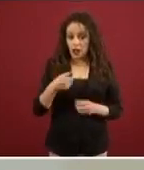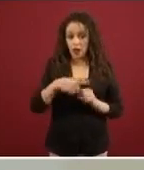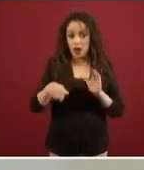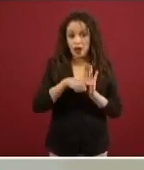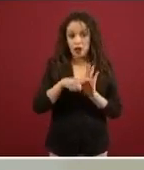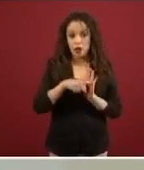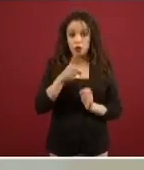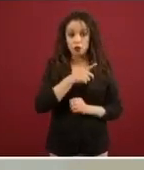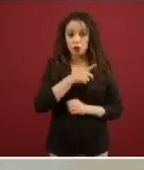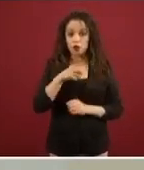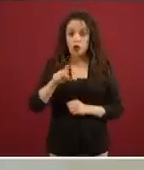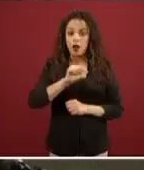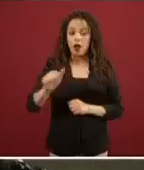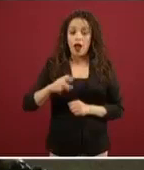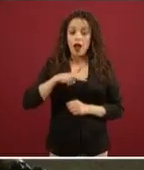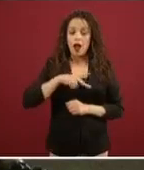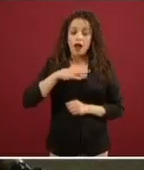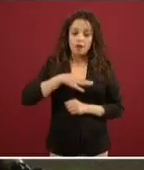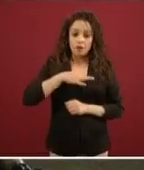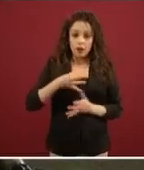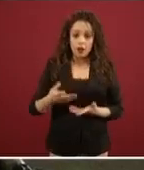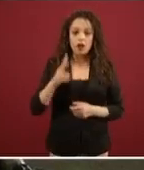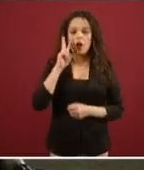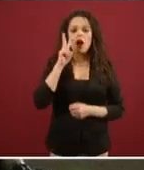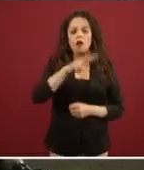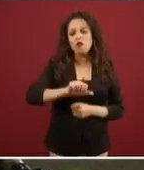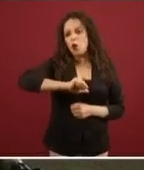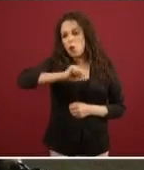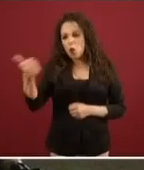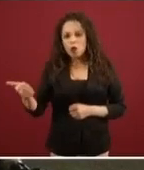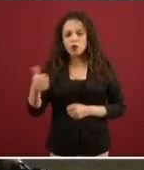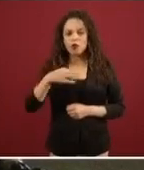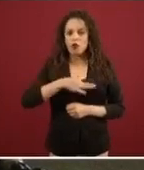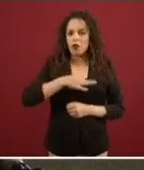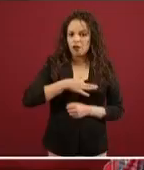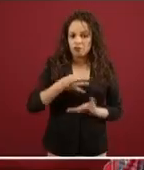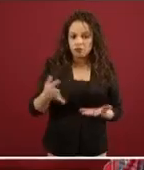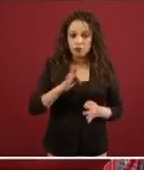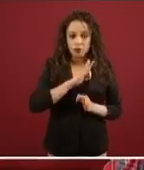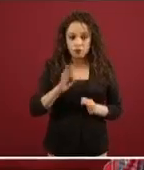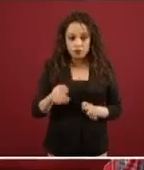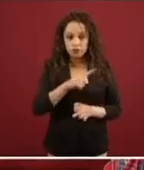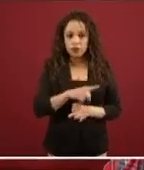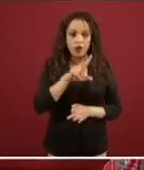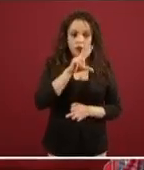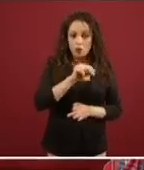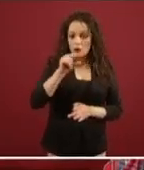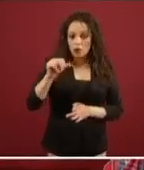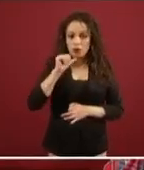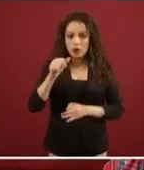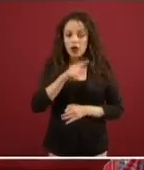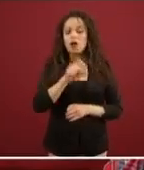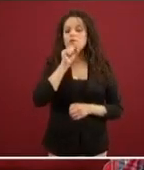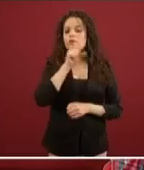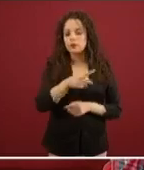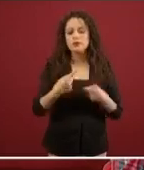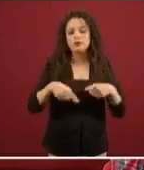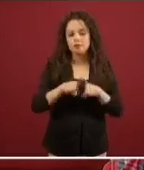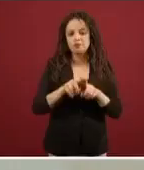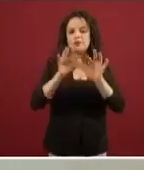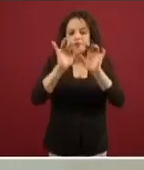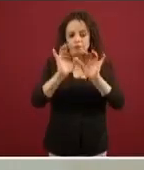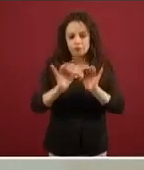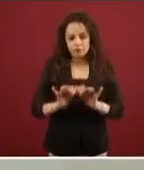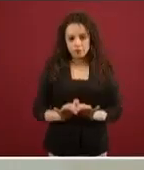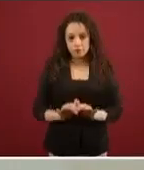virus, van y estudian si es positivo para otro virus, y si es también lo capturan, y si es un caso grave o una lamentable defunción,